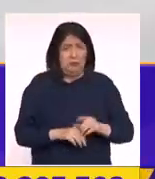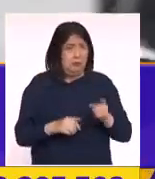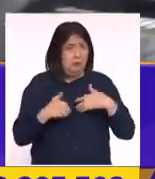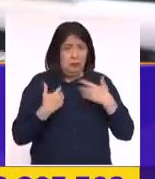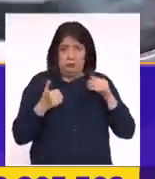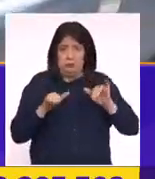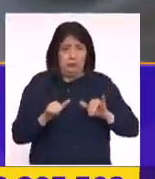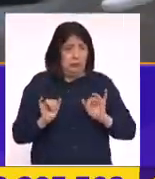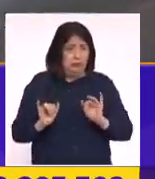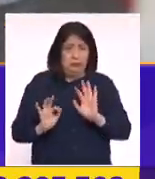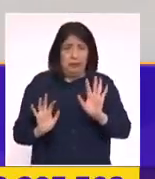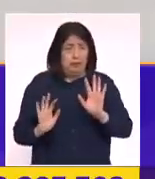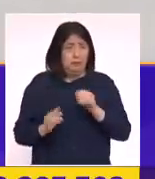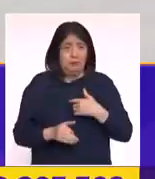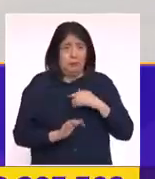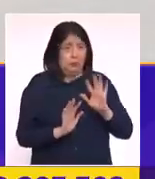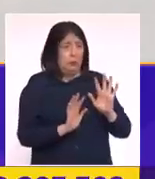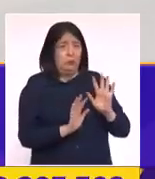acá.